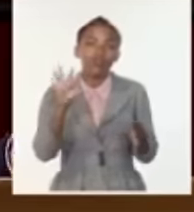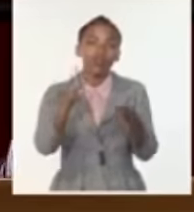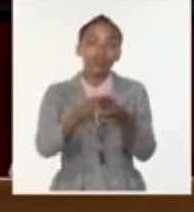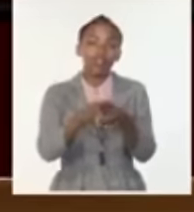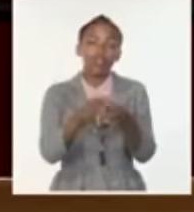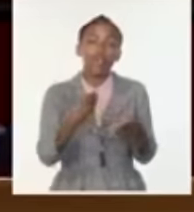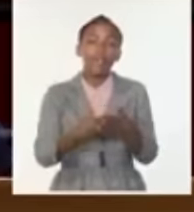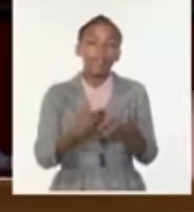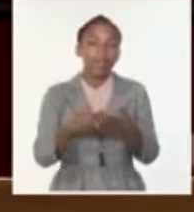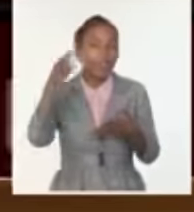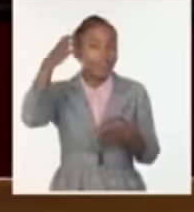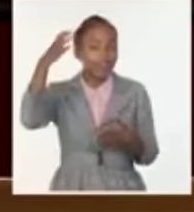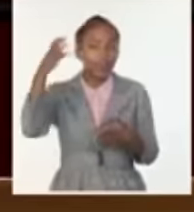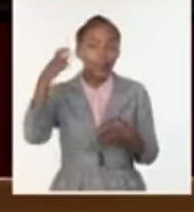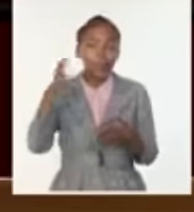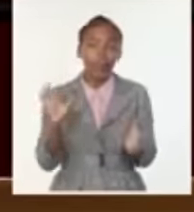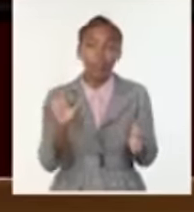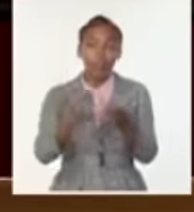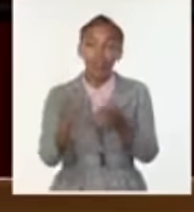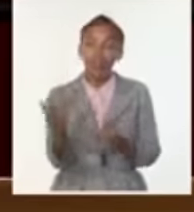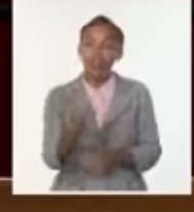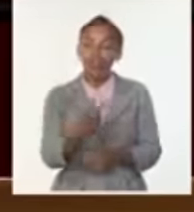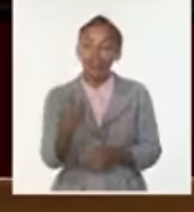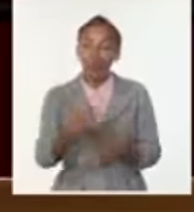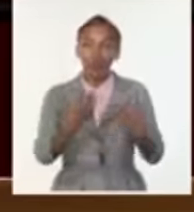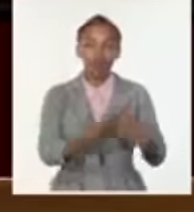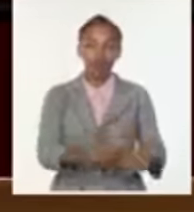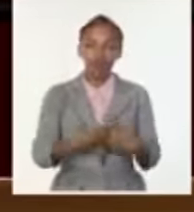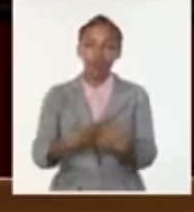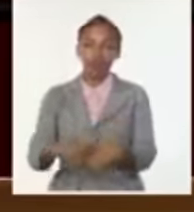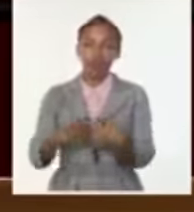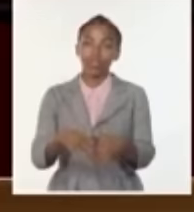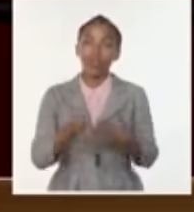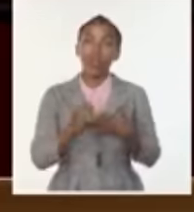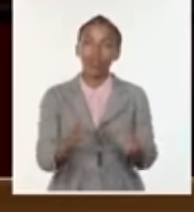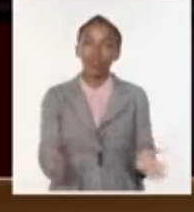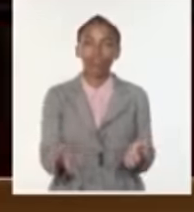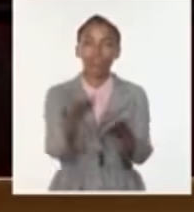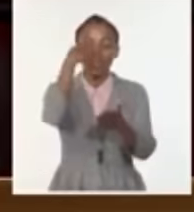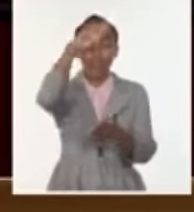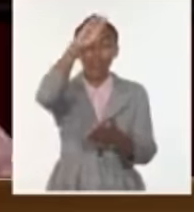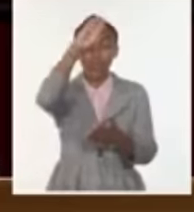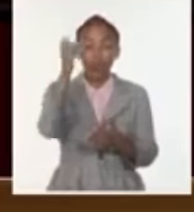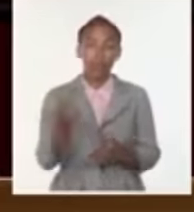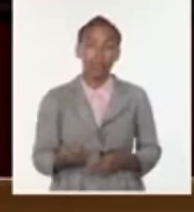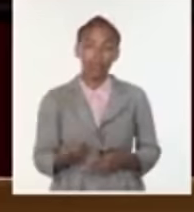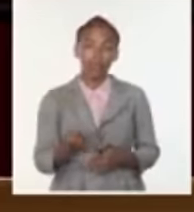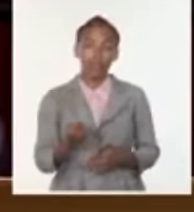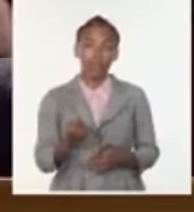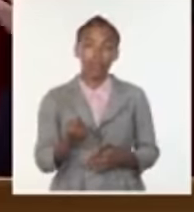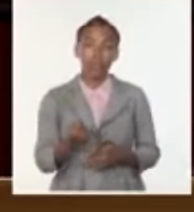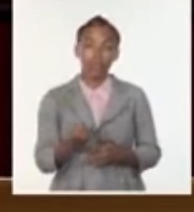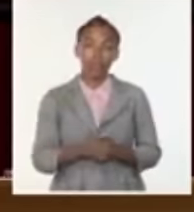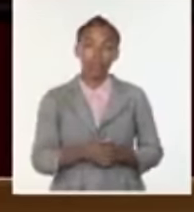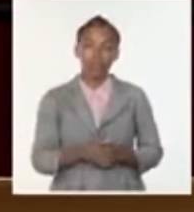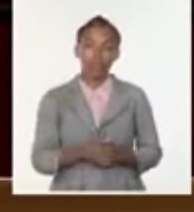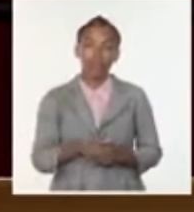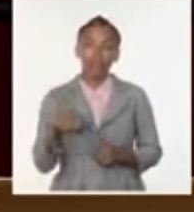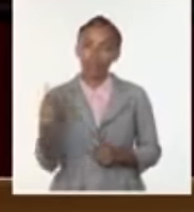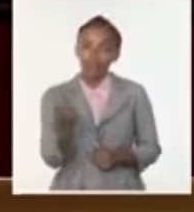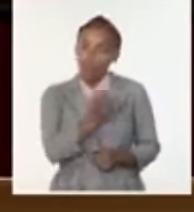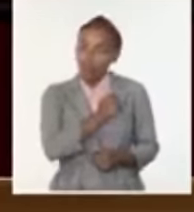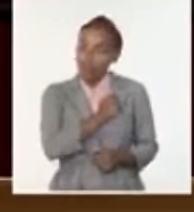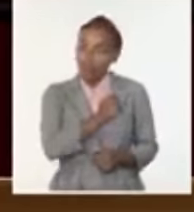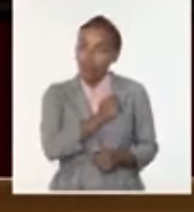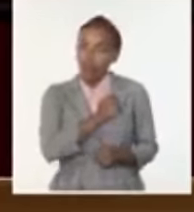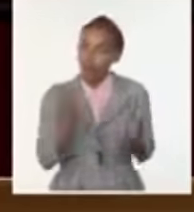para de conjunto producir, reactivar todas las industrias, reactivar todo el sistema económico del país. Tenemos voluntad, está aprobado en la